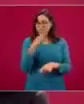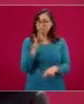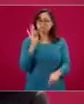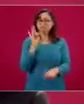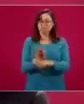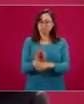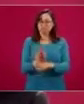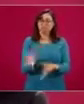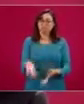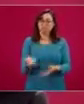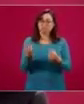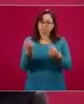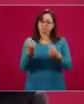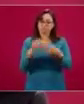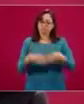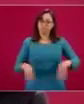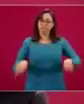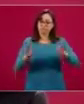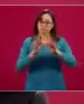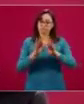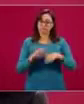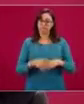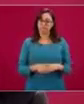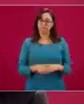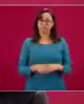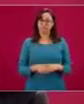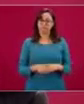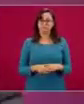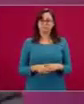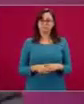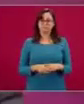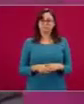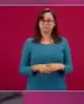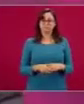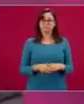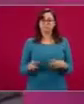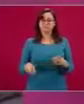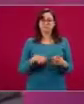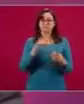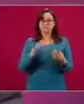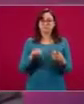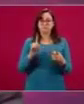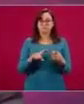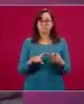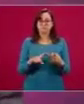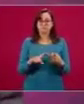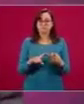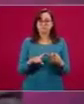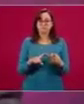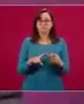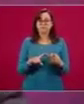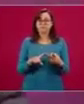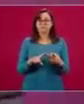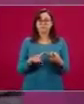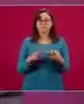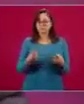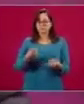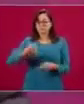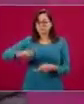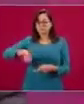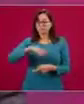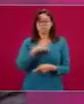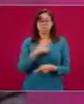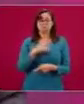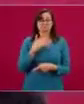valoración puede ser muy importante para salvar la vida. Y segundo, no confiarse en, como ciudadanas y